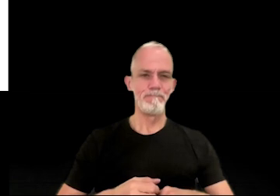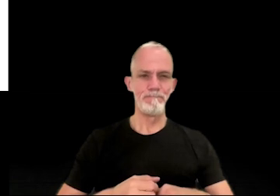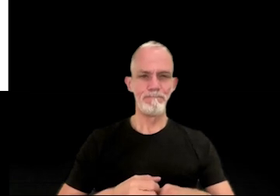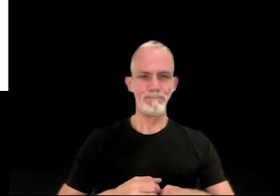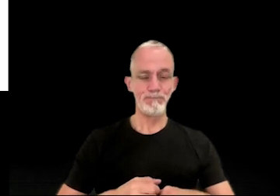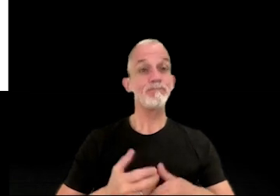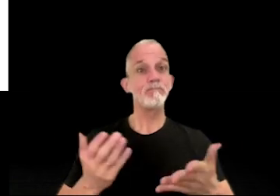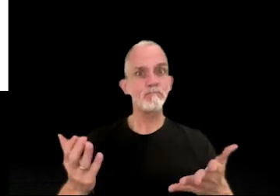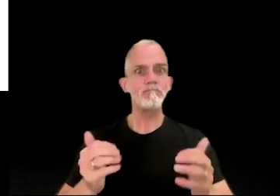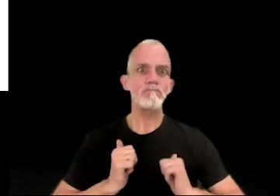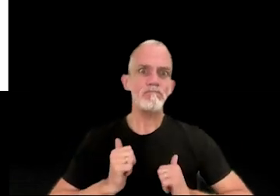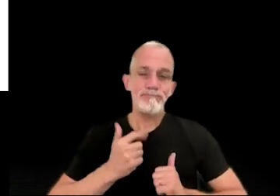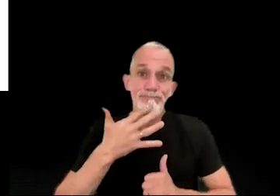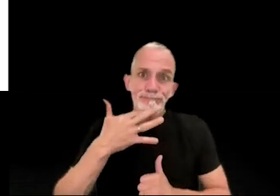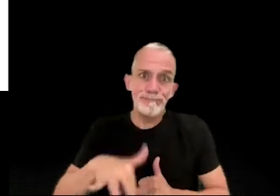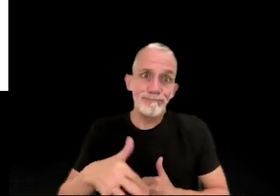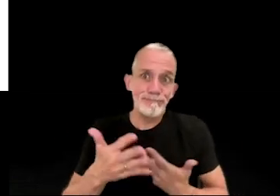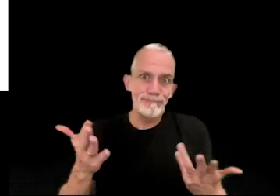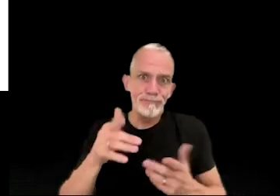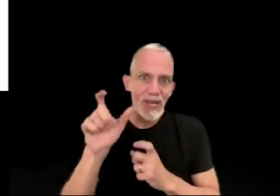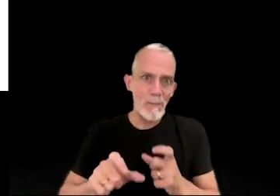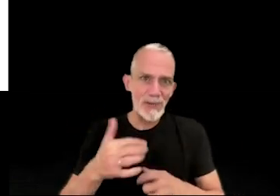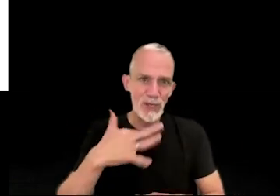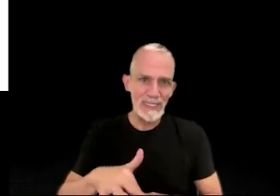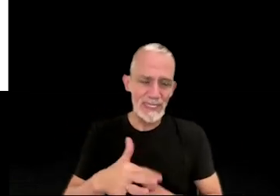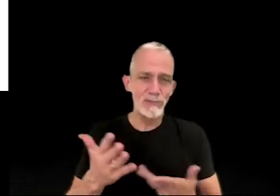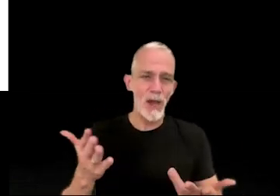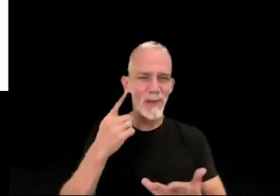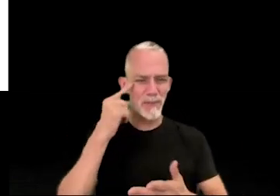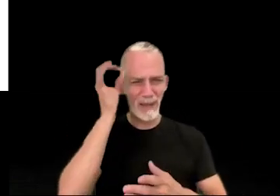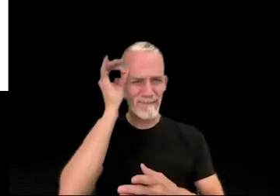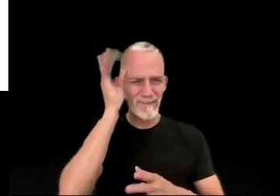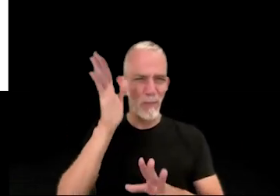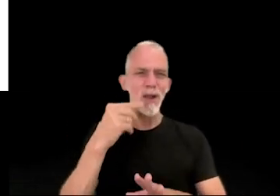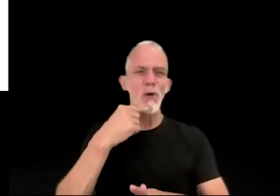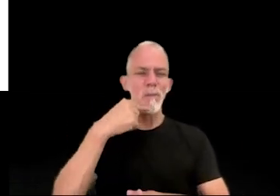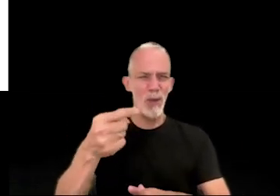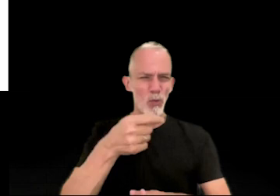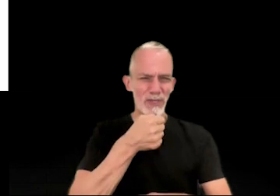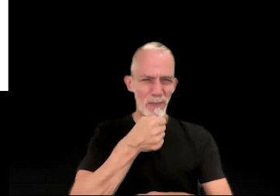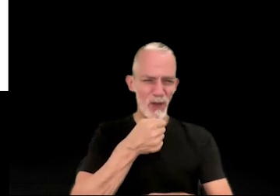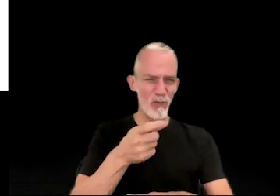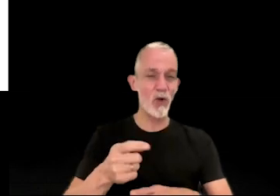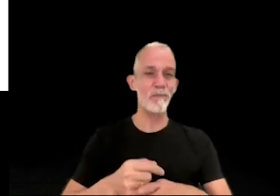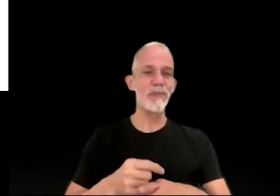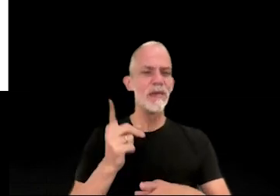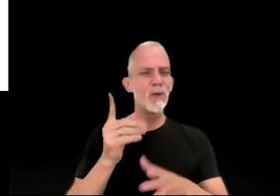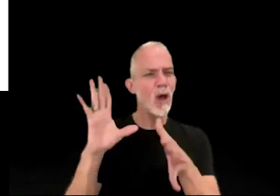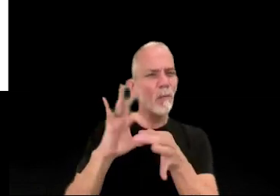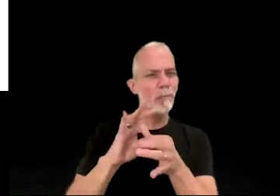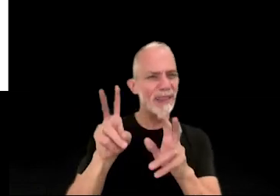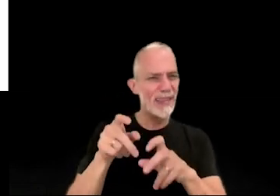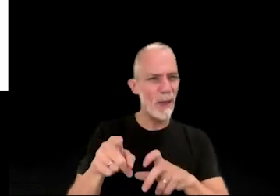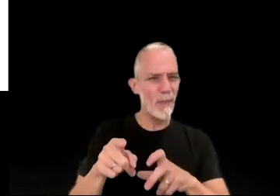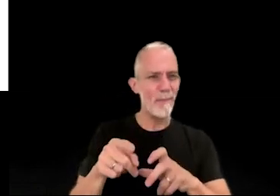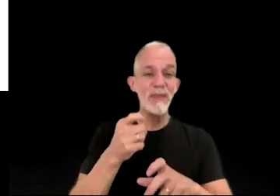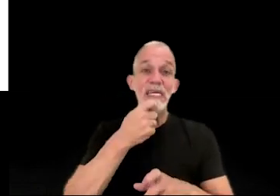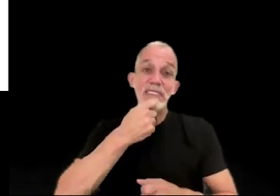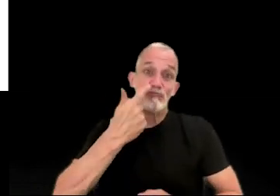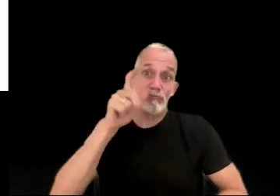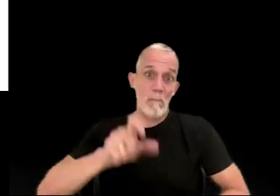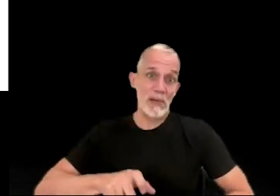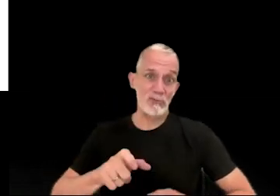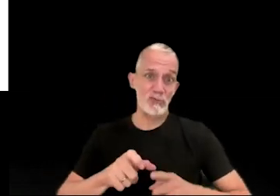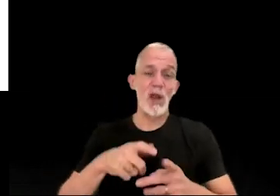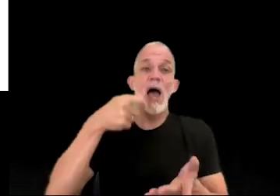Espero que haya Perdón, respondido la una consulta. consulta. Vinculado a Sí, esto, si una persona